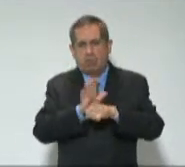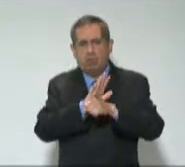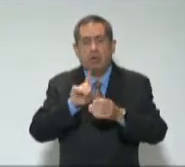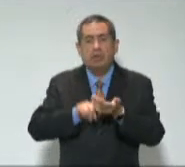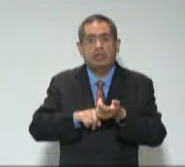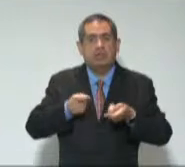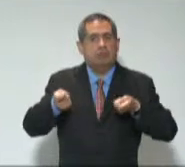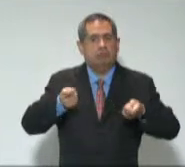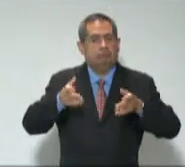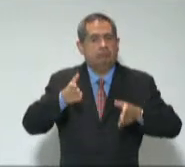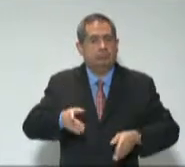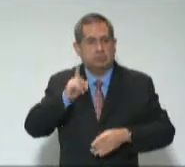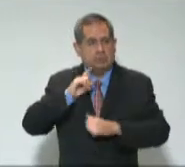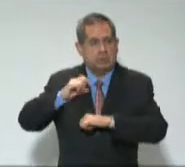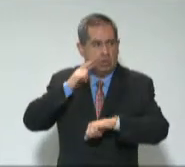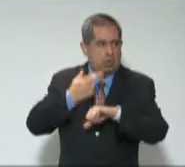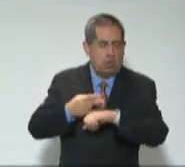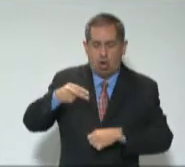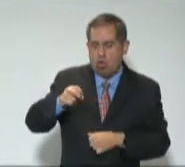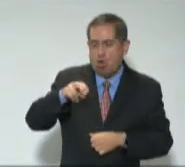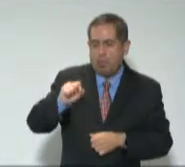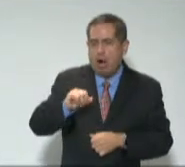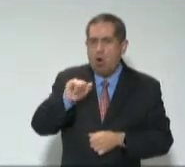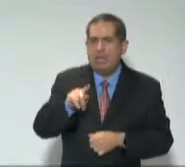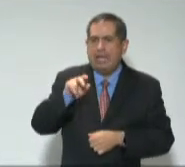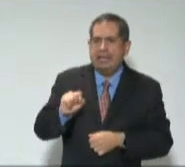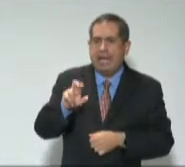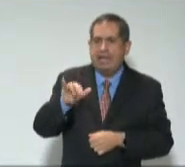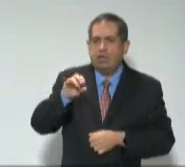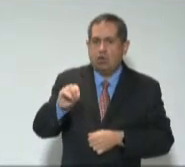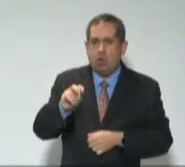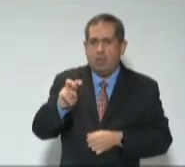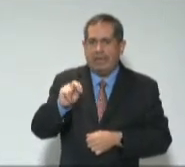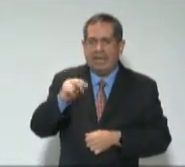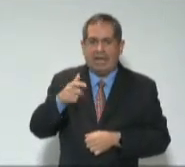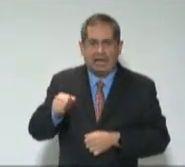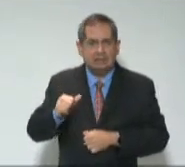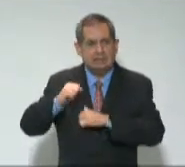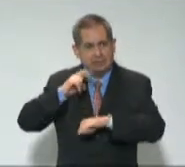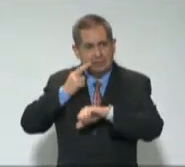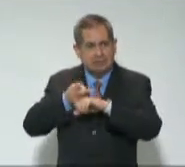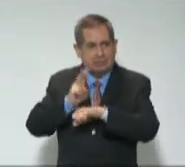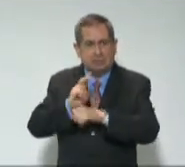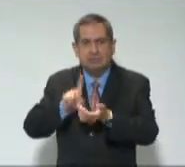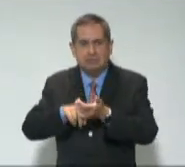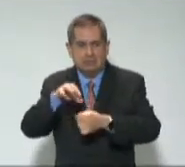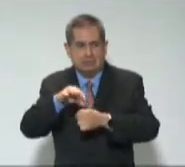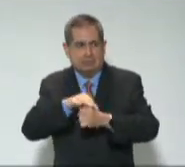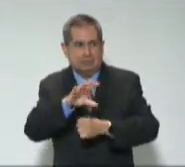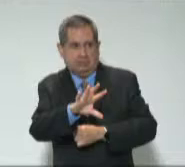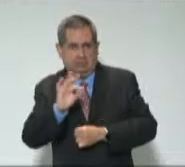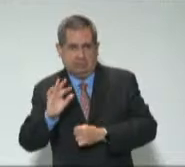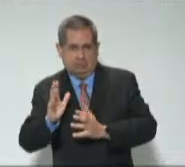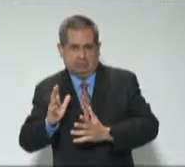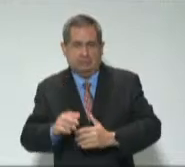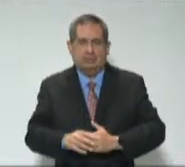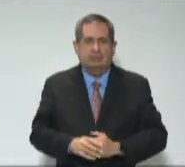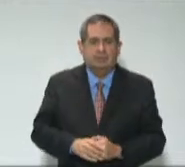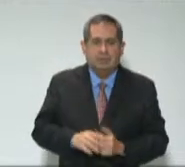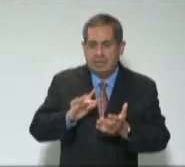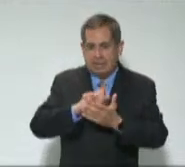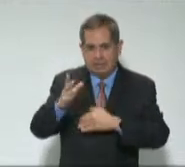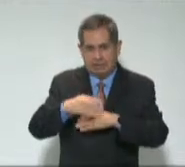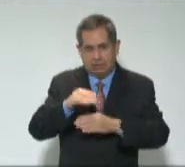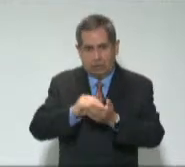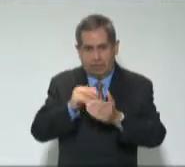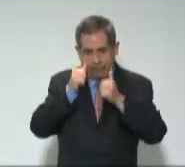moderada por la comisionada norma Julieta del río Venegas comisionada electa Muchas gracias y continúe